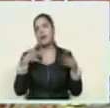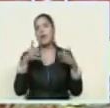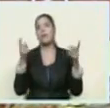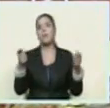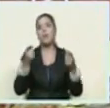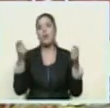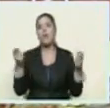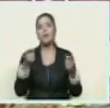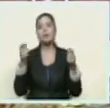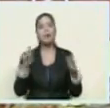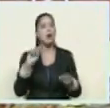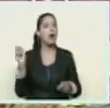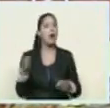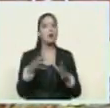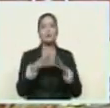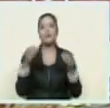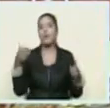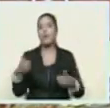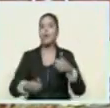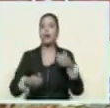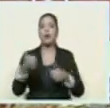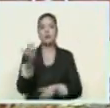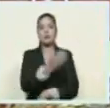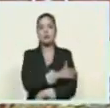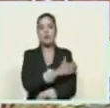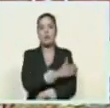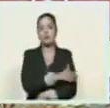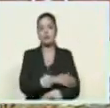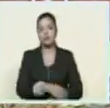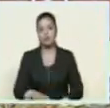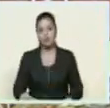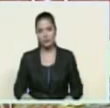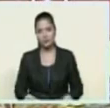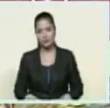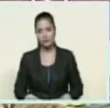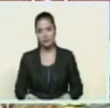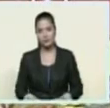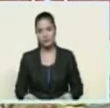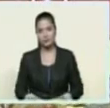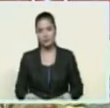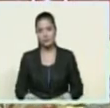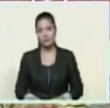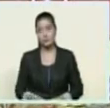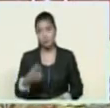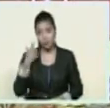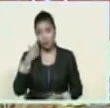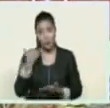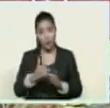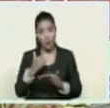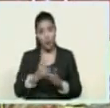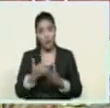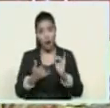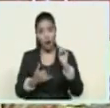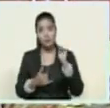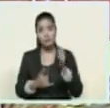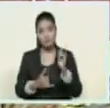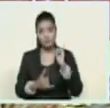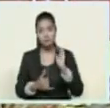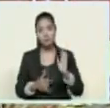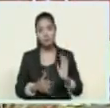publicidad a todos los candidatos de la oposición tengo la prueba